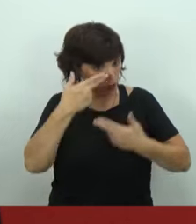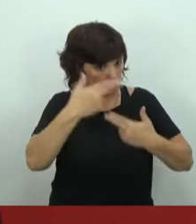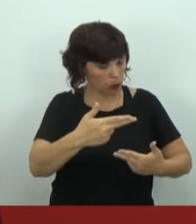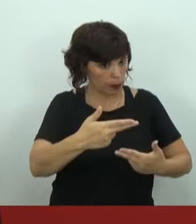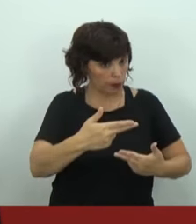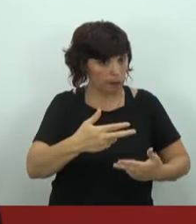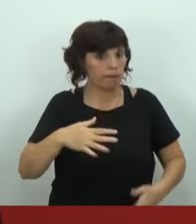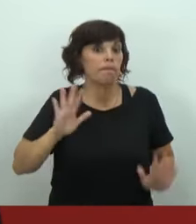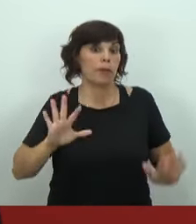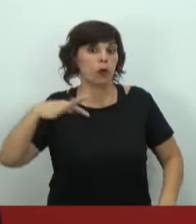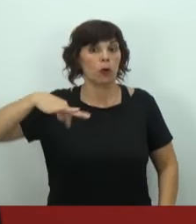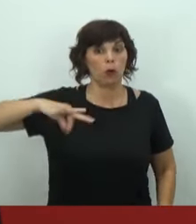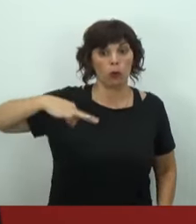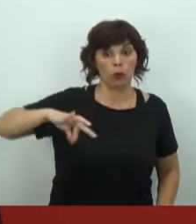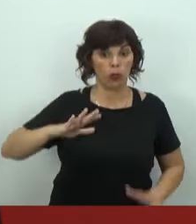Los únicos santos